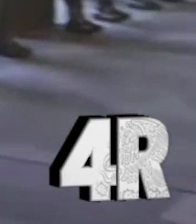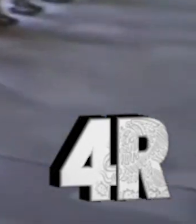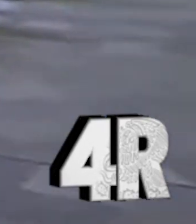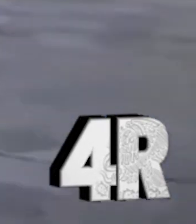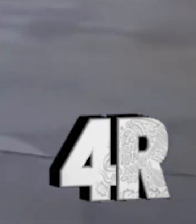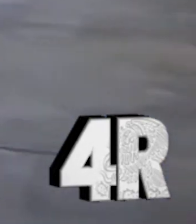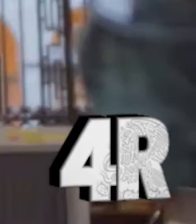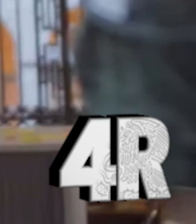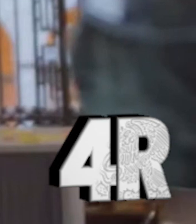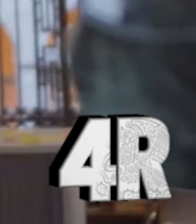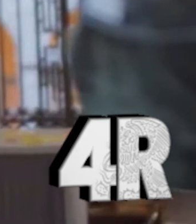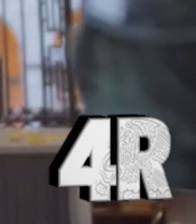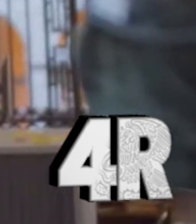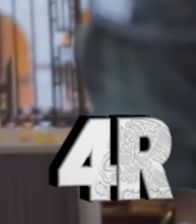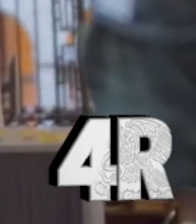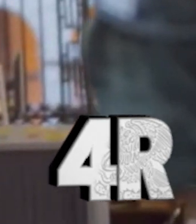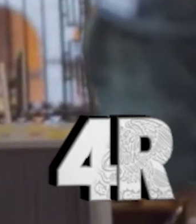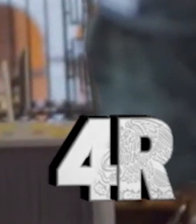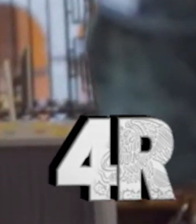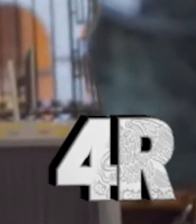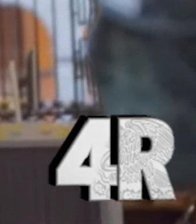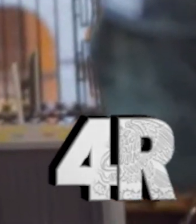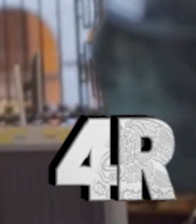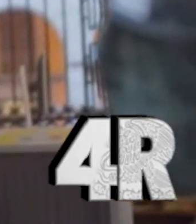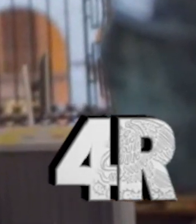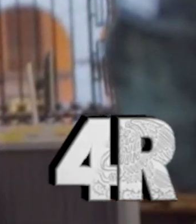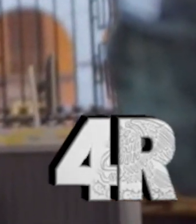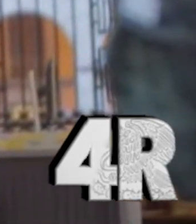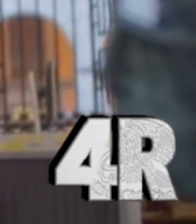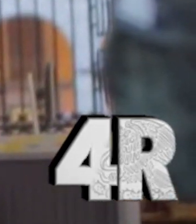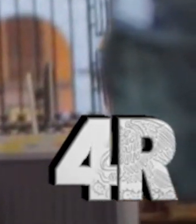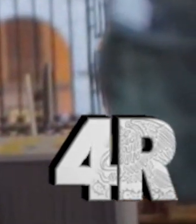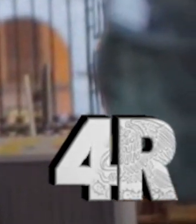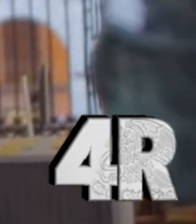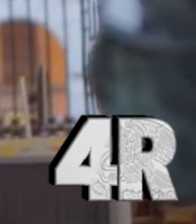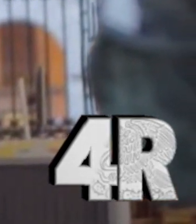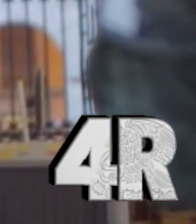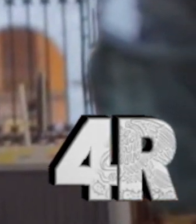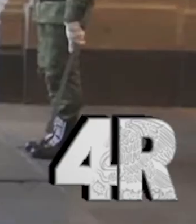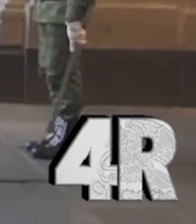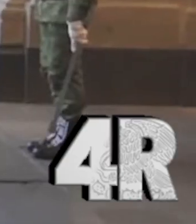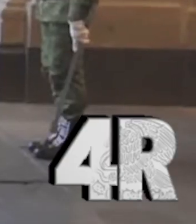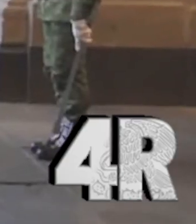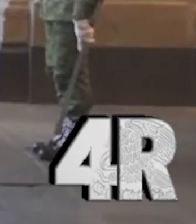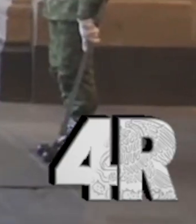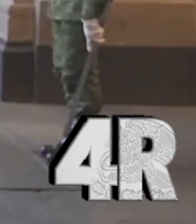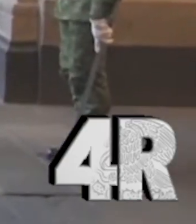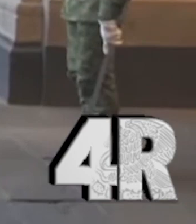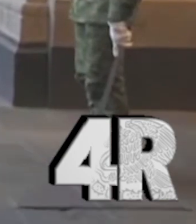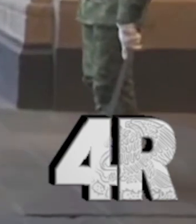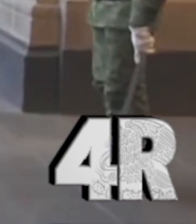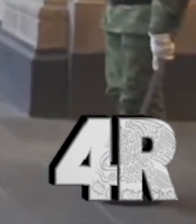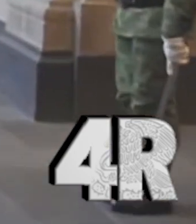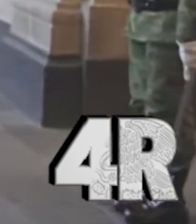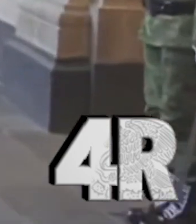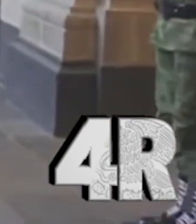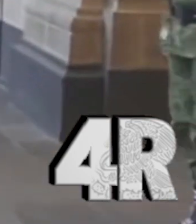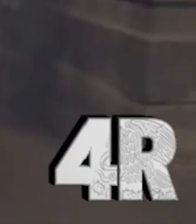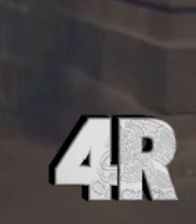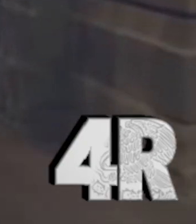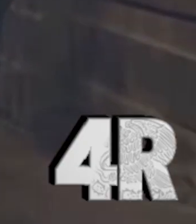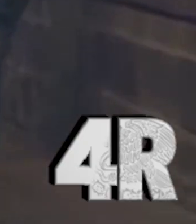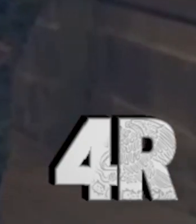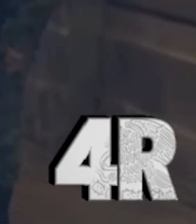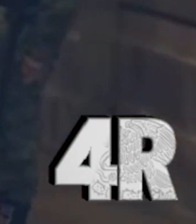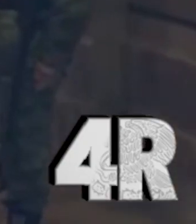vuelve verdaderamente importante que el presidente de la nación esté dando estas conferencias matutinas. Sin embargo,